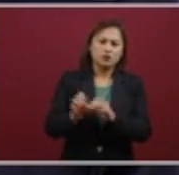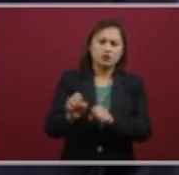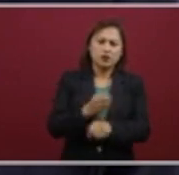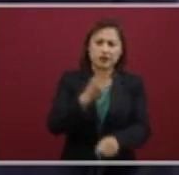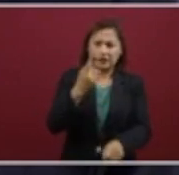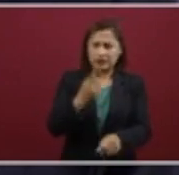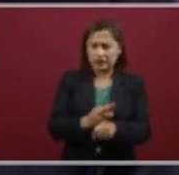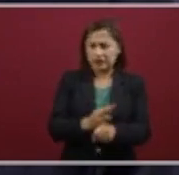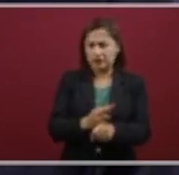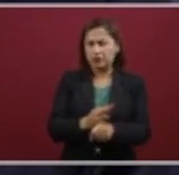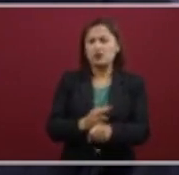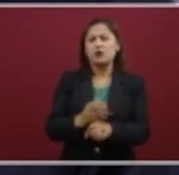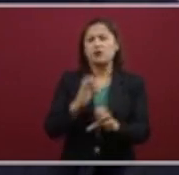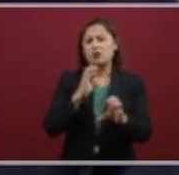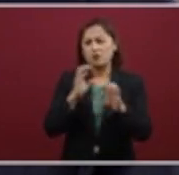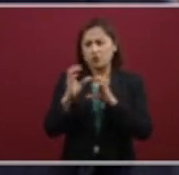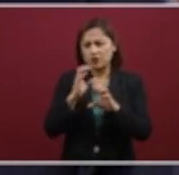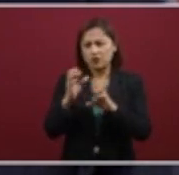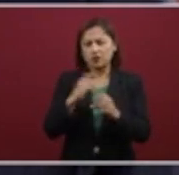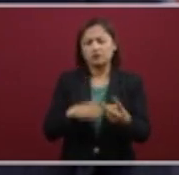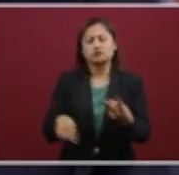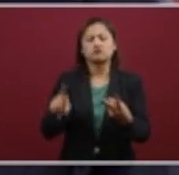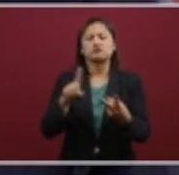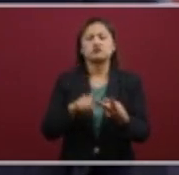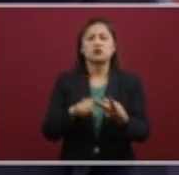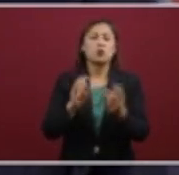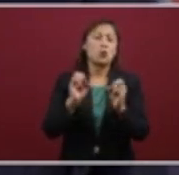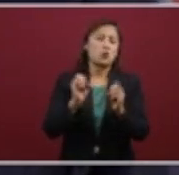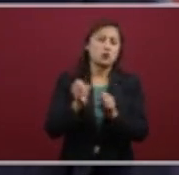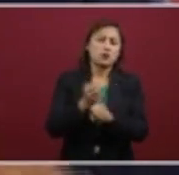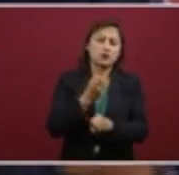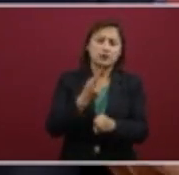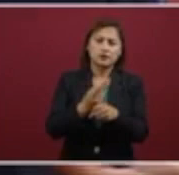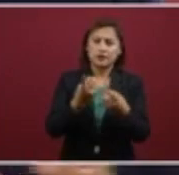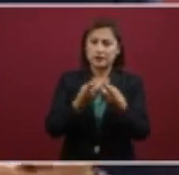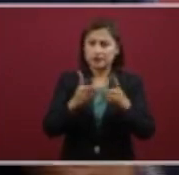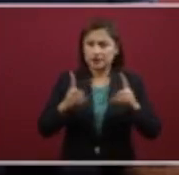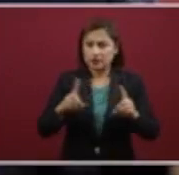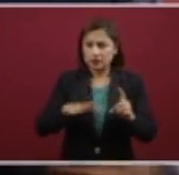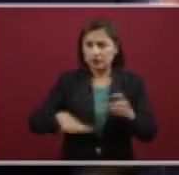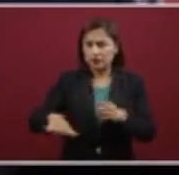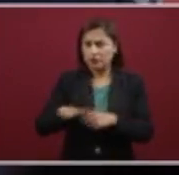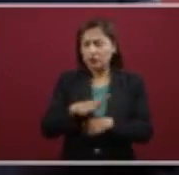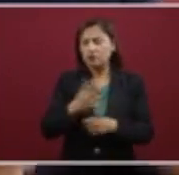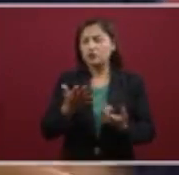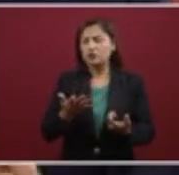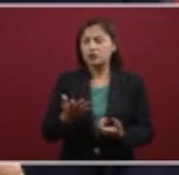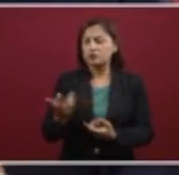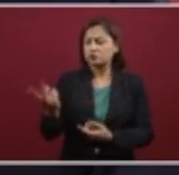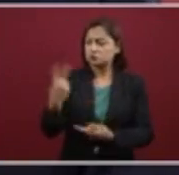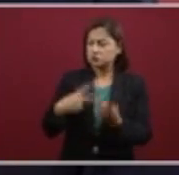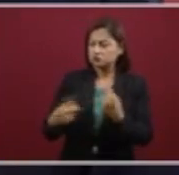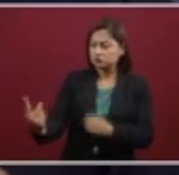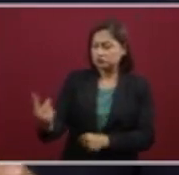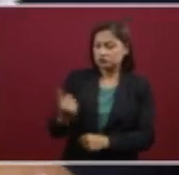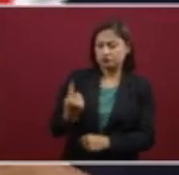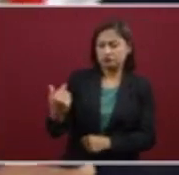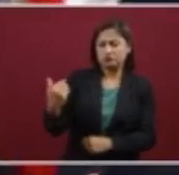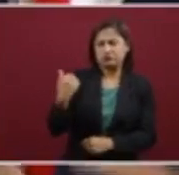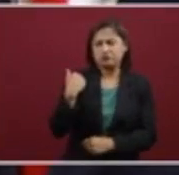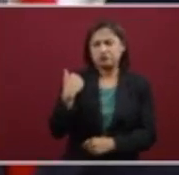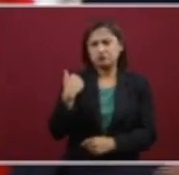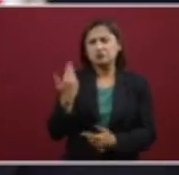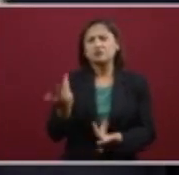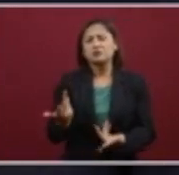o el de Desarrollo Urbano, y me diga: oiga,